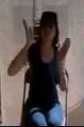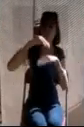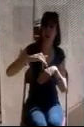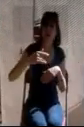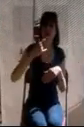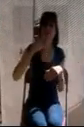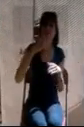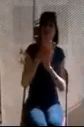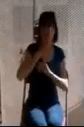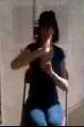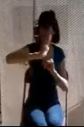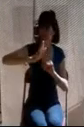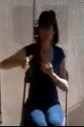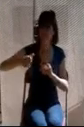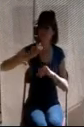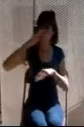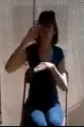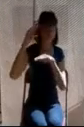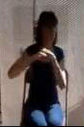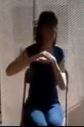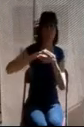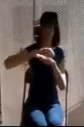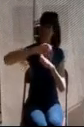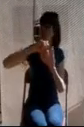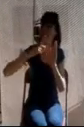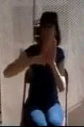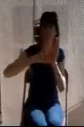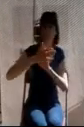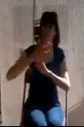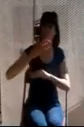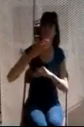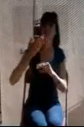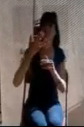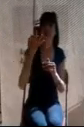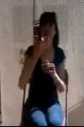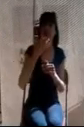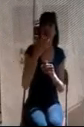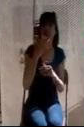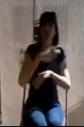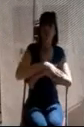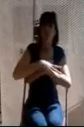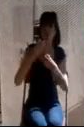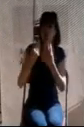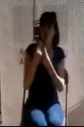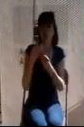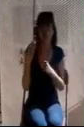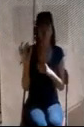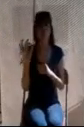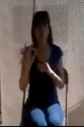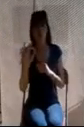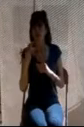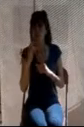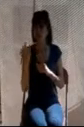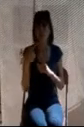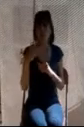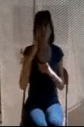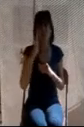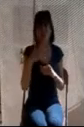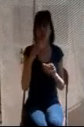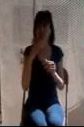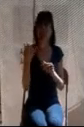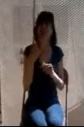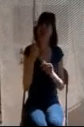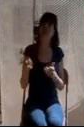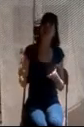cumplirían íntegramente, que si gobernara con Podemos no dormiría y que se iba a recuperar, que lo dijo, que se iba a recuperar